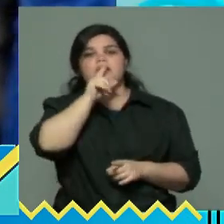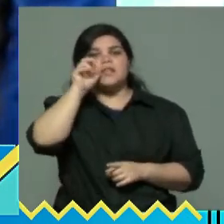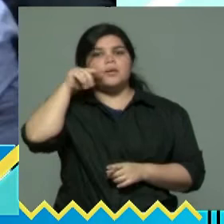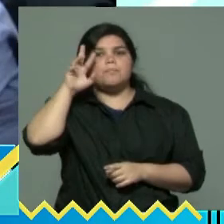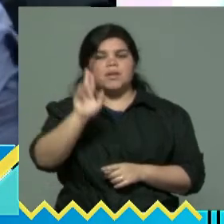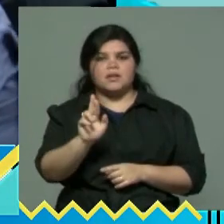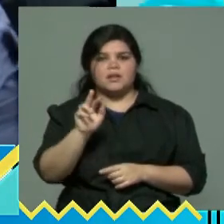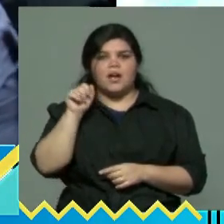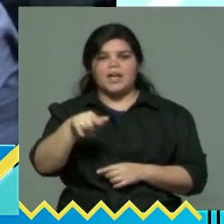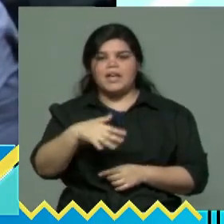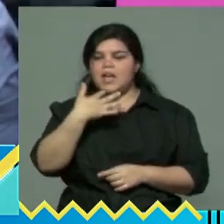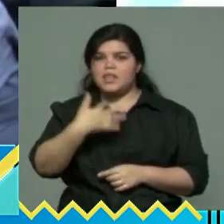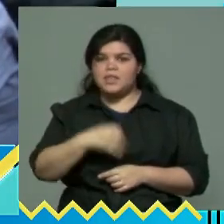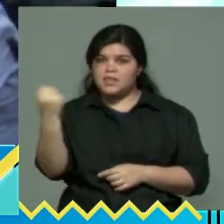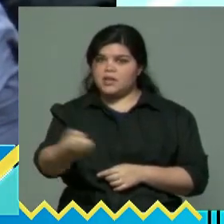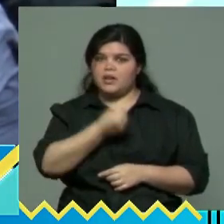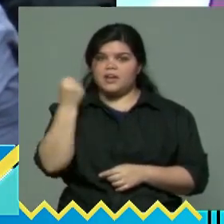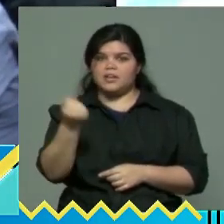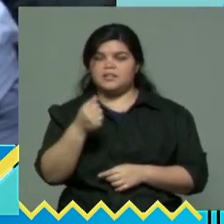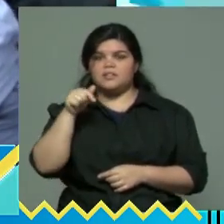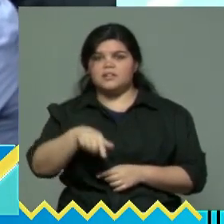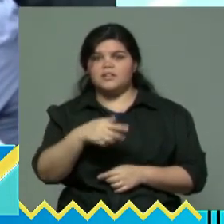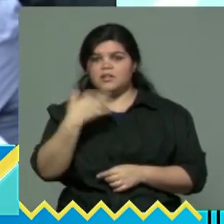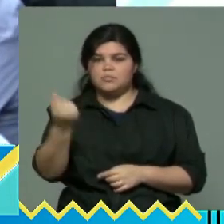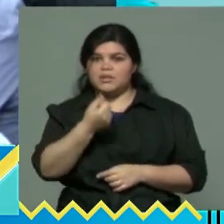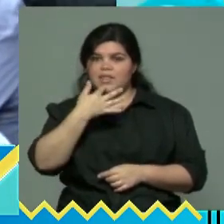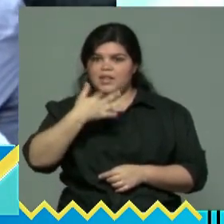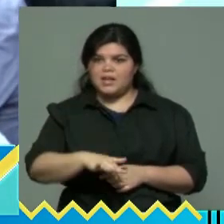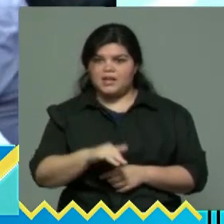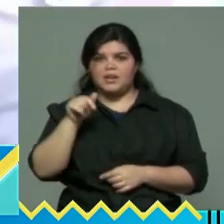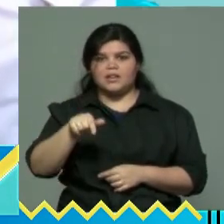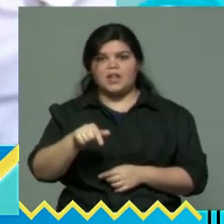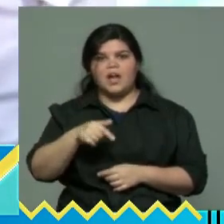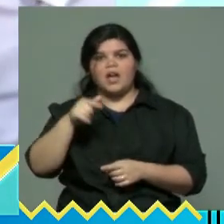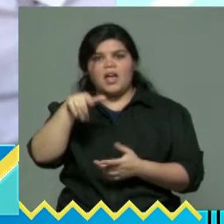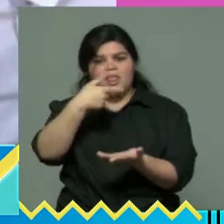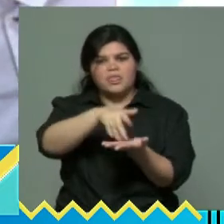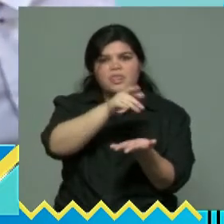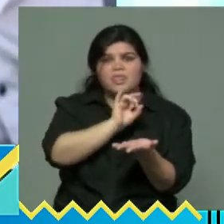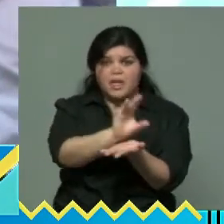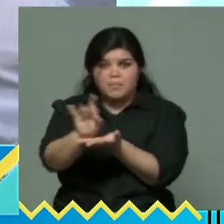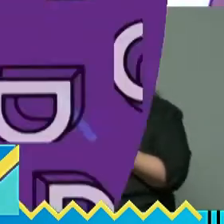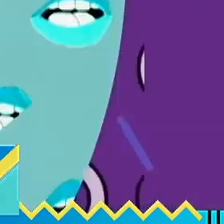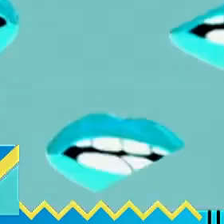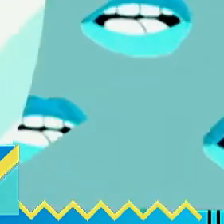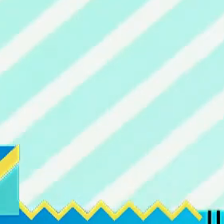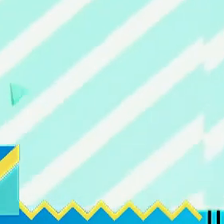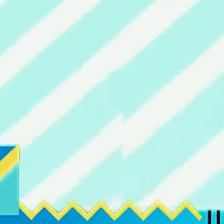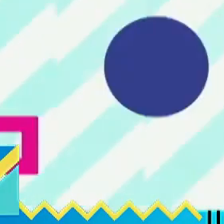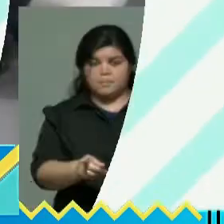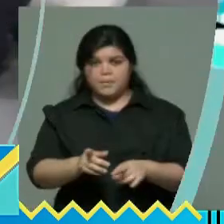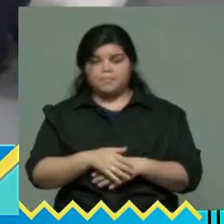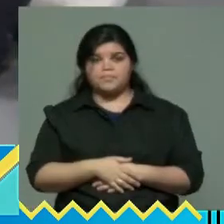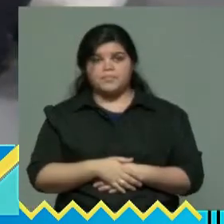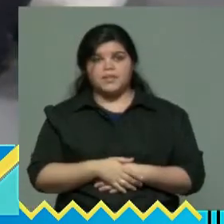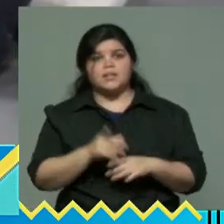despide. Si el Ministerio de Trabajo te está diciendo eso, vos cuando te sentás en una paritaria ya sabés Bien. de qué lado está el ministerio. Bien. Bueno,